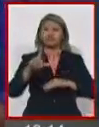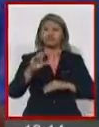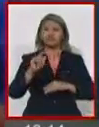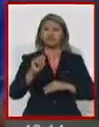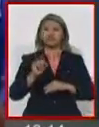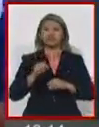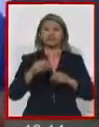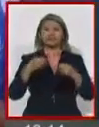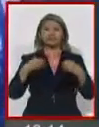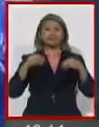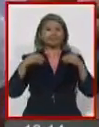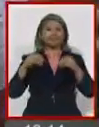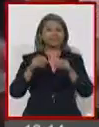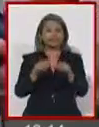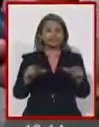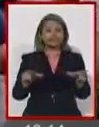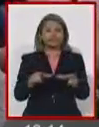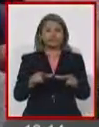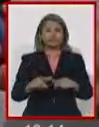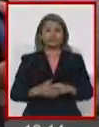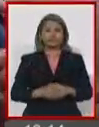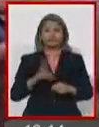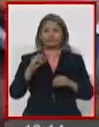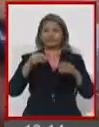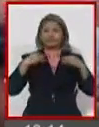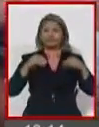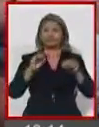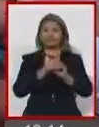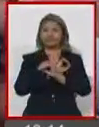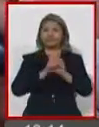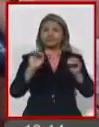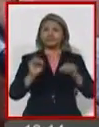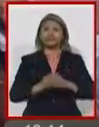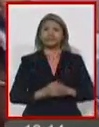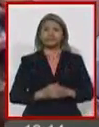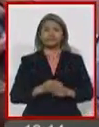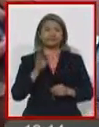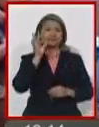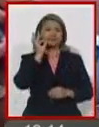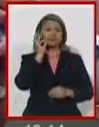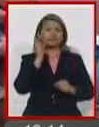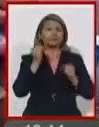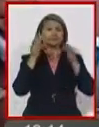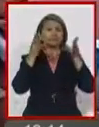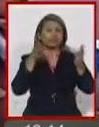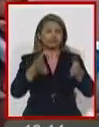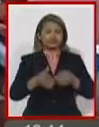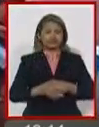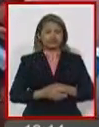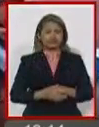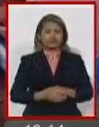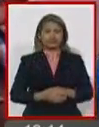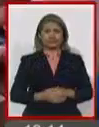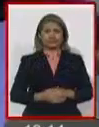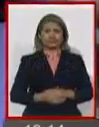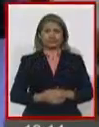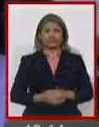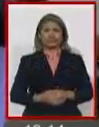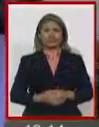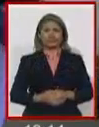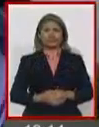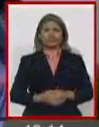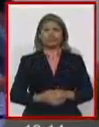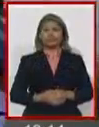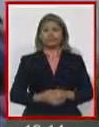loteando. Si lotean, ustedes no venden. No vendemos nada, vendemos. Nuestro producto lo botamos a la basura, lo botamos.